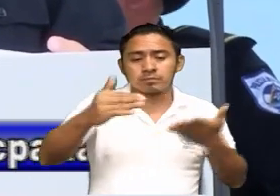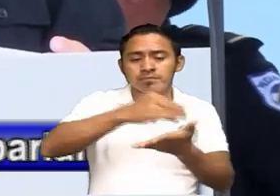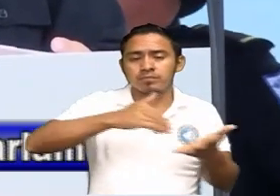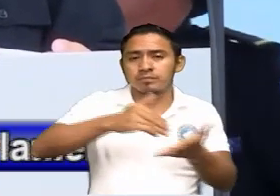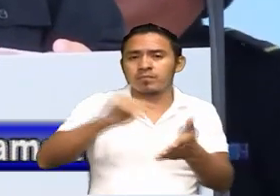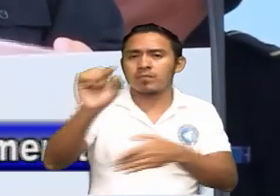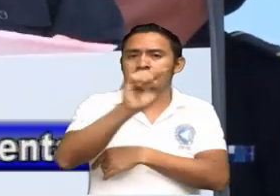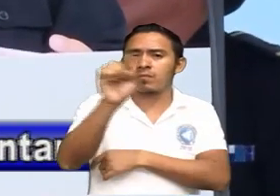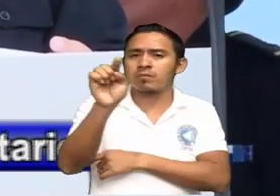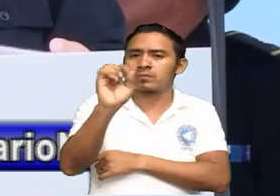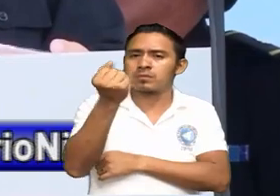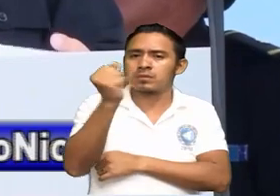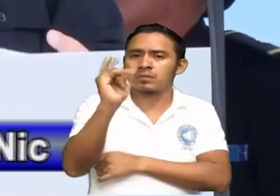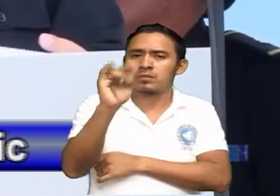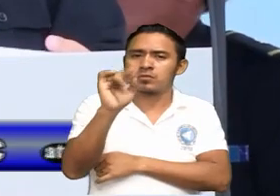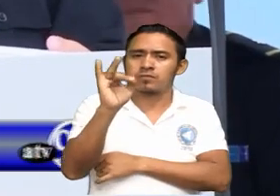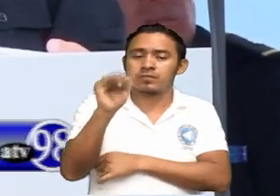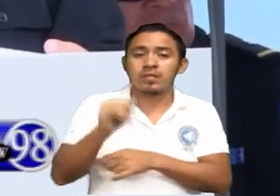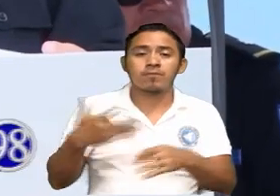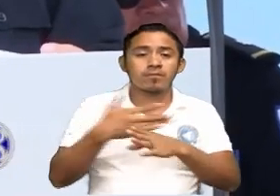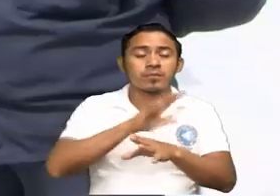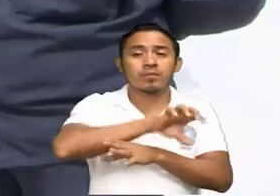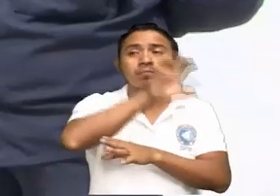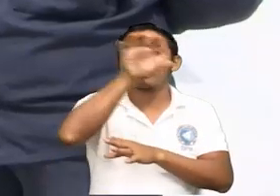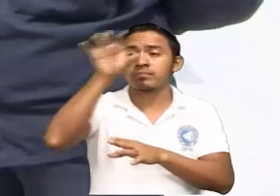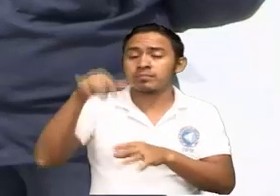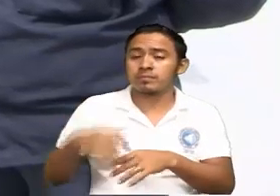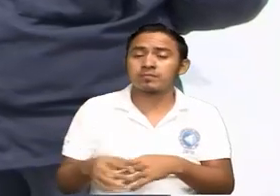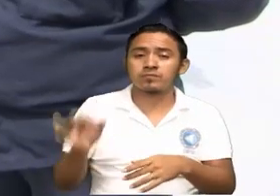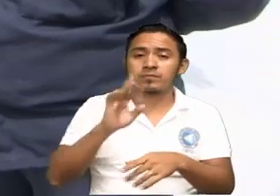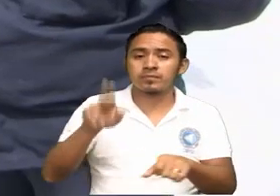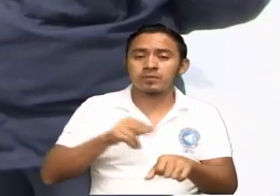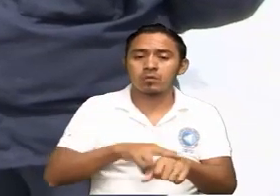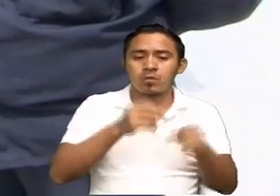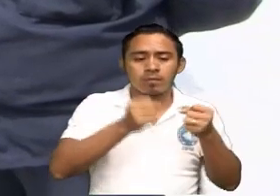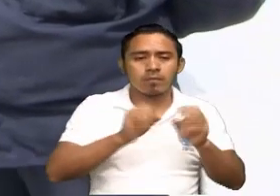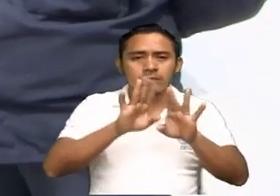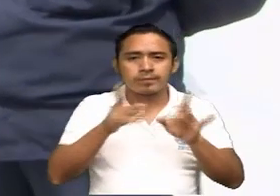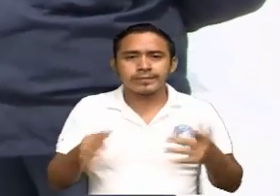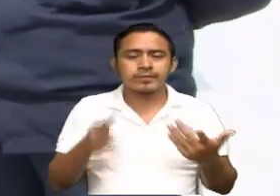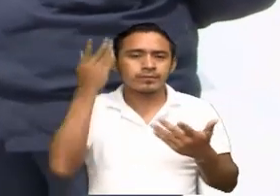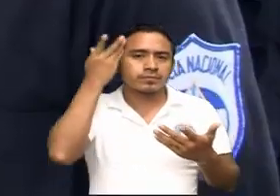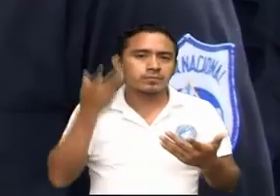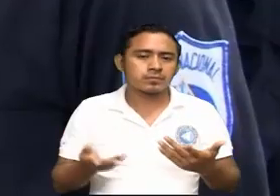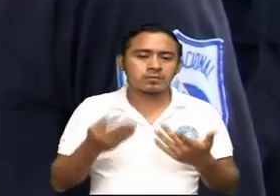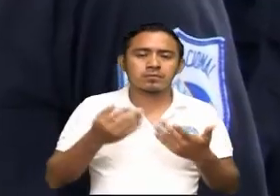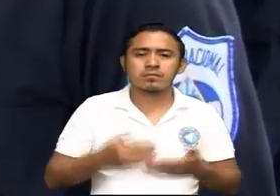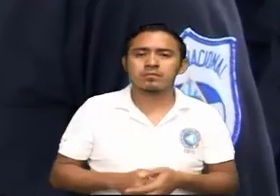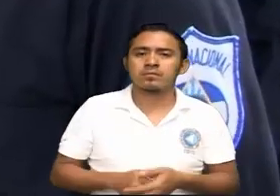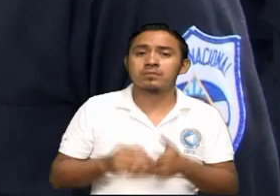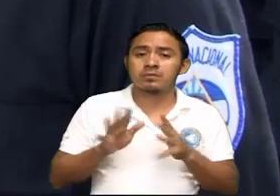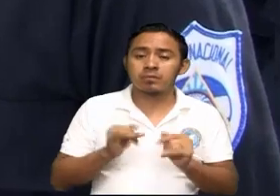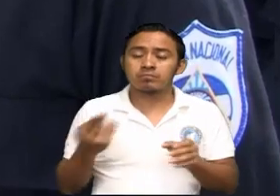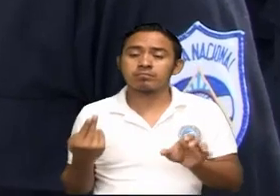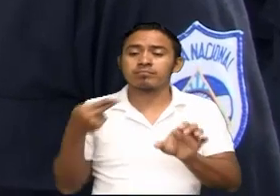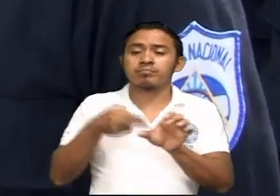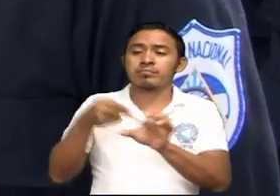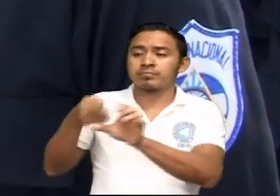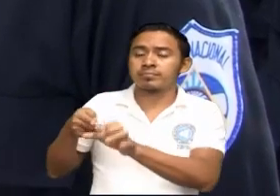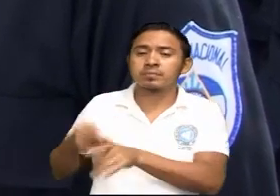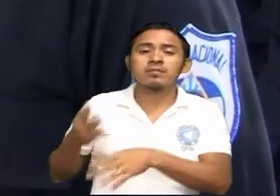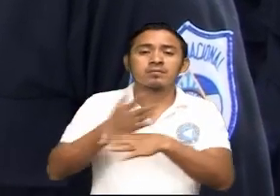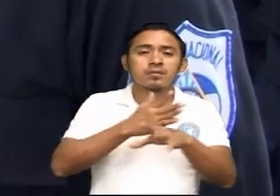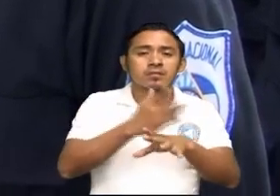en las delegaciones departamentales a nivel nacional. Hombres y mujeres graduados del curso pasan a integrarse de inmediato